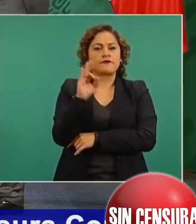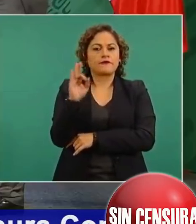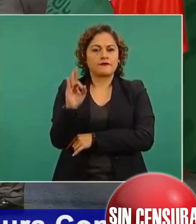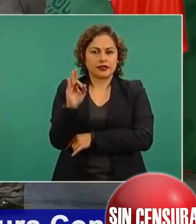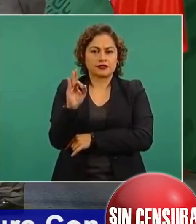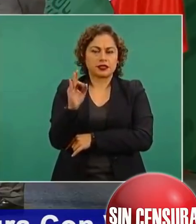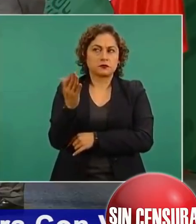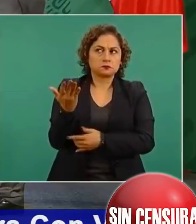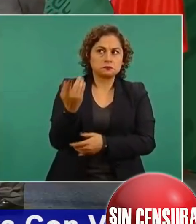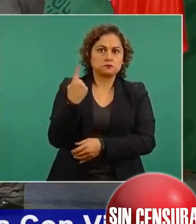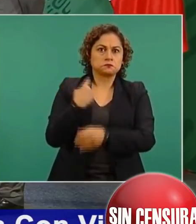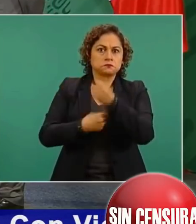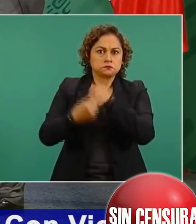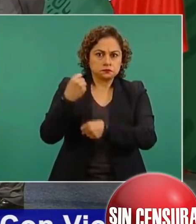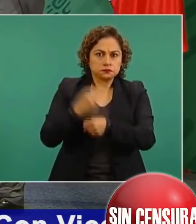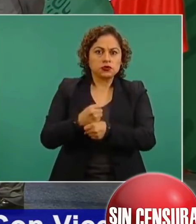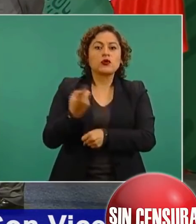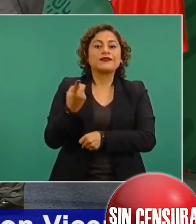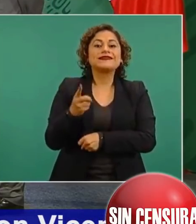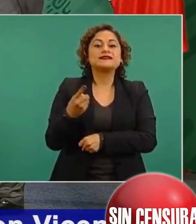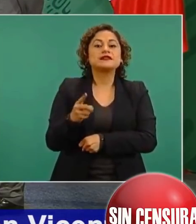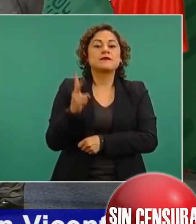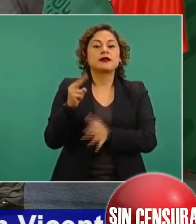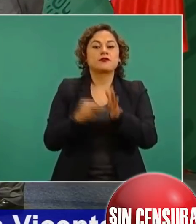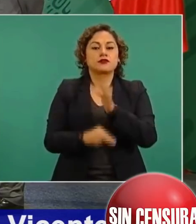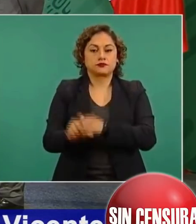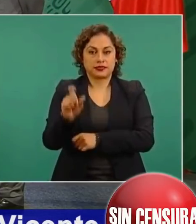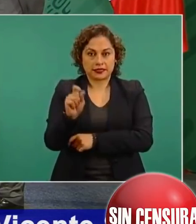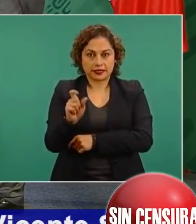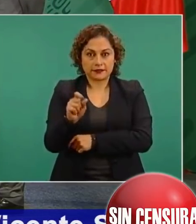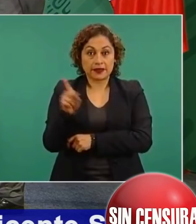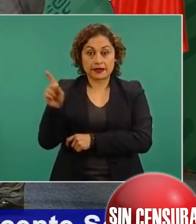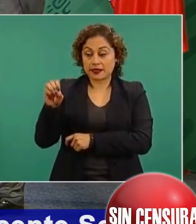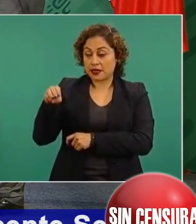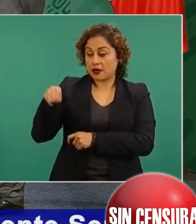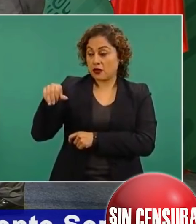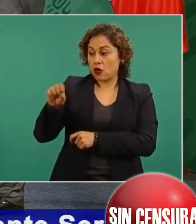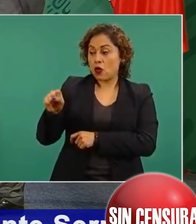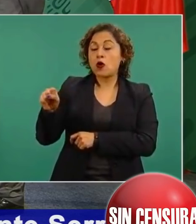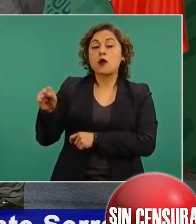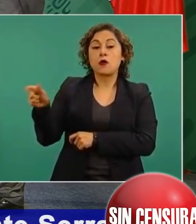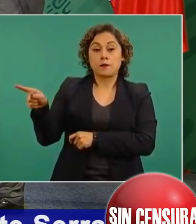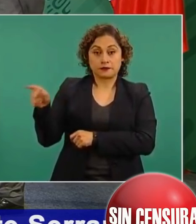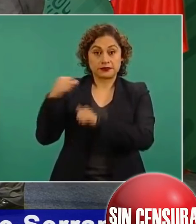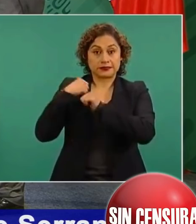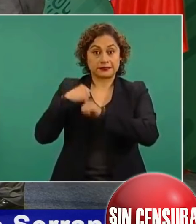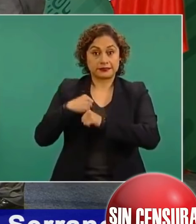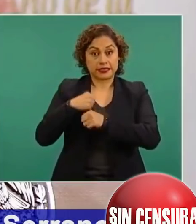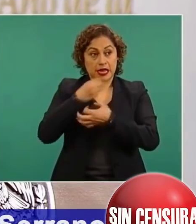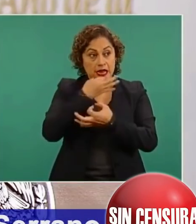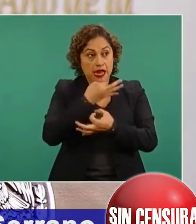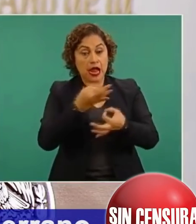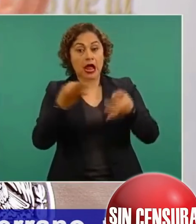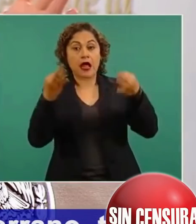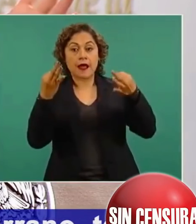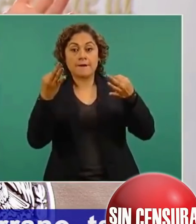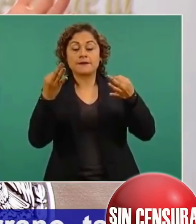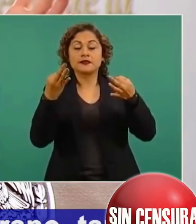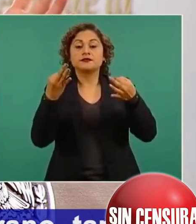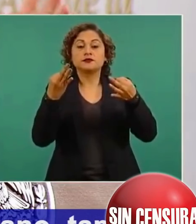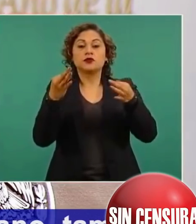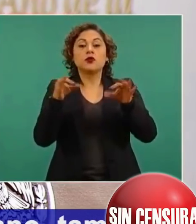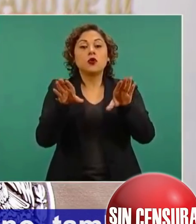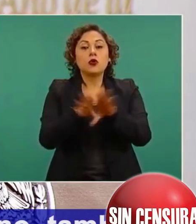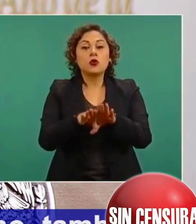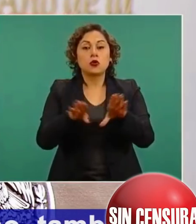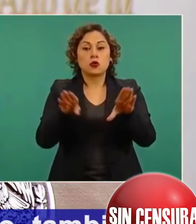año pasado, durante diciembre de 2020, la Organización Mundial de la Salud empezó a plantear la posibilidad de expandir el